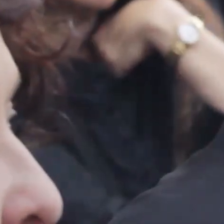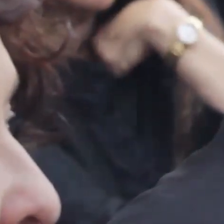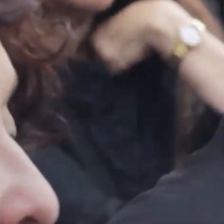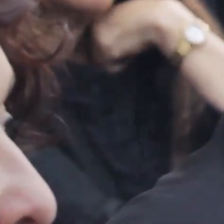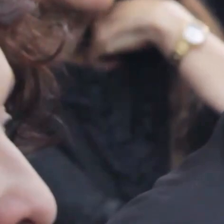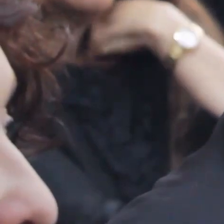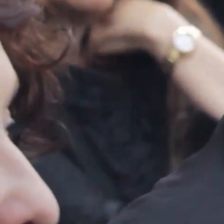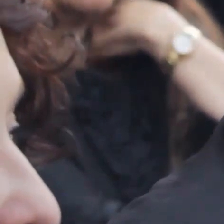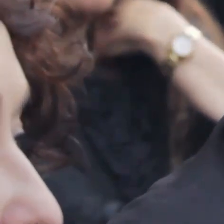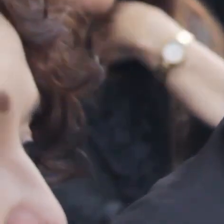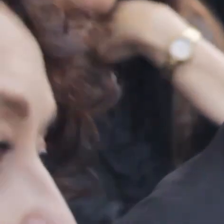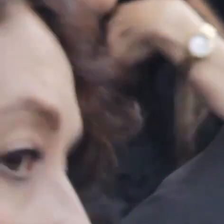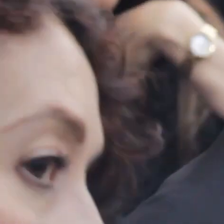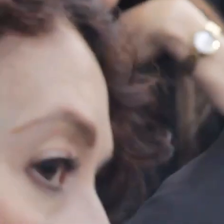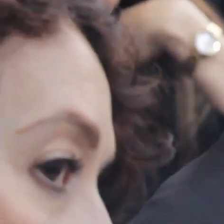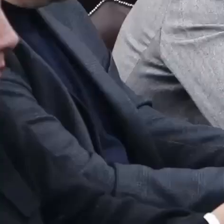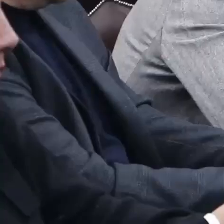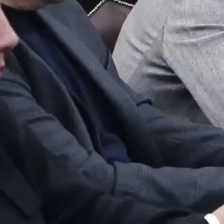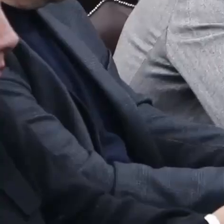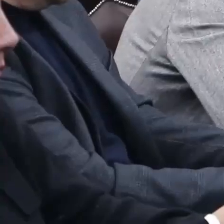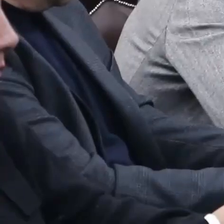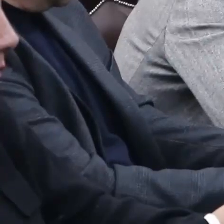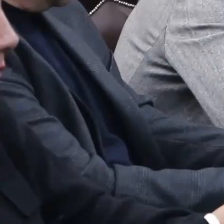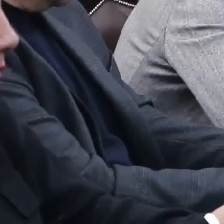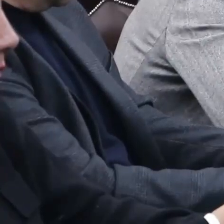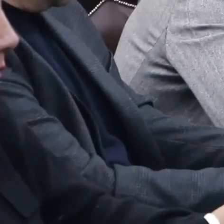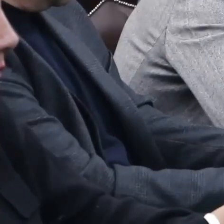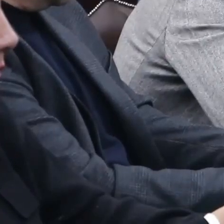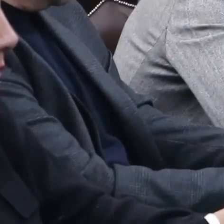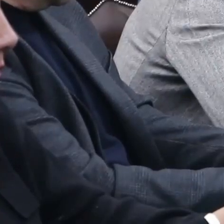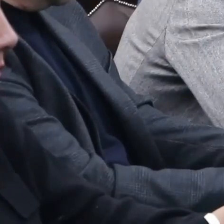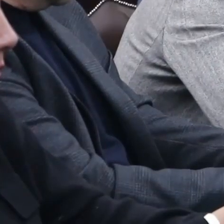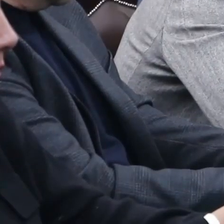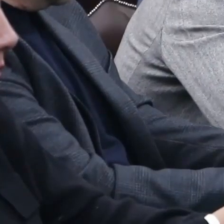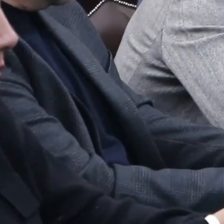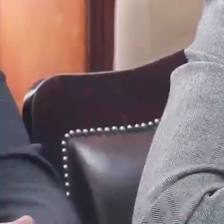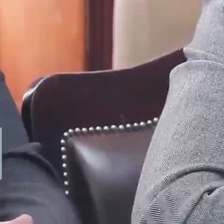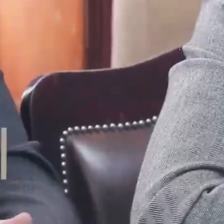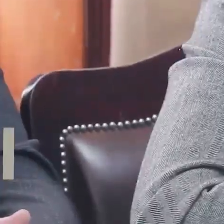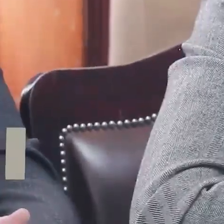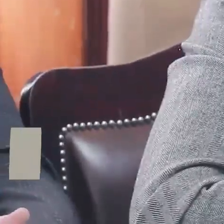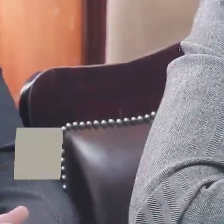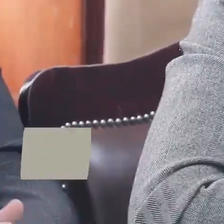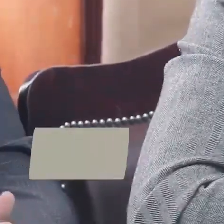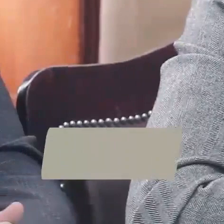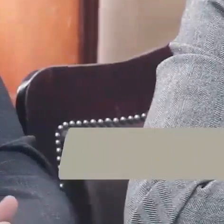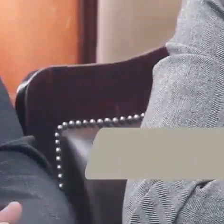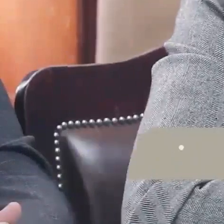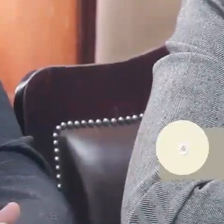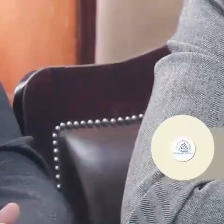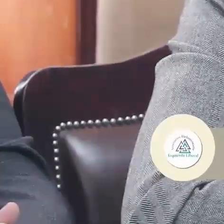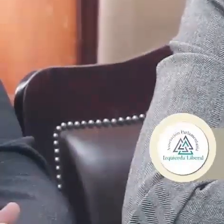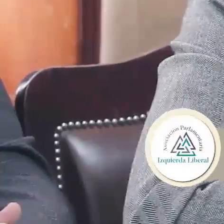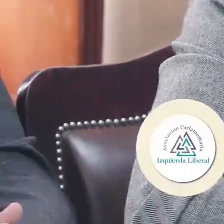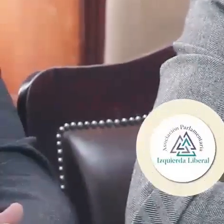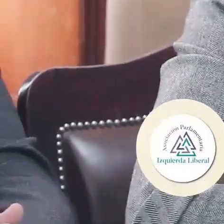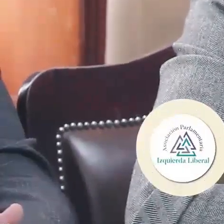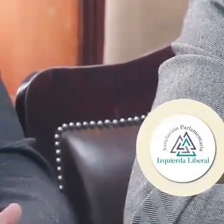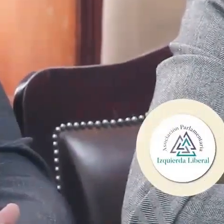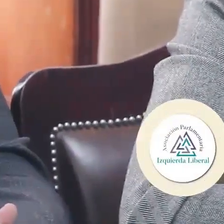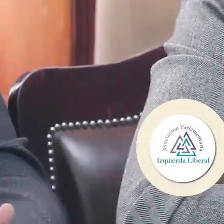partir de esta instalación se están iniciando los trabajos del Poder Judicial en todo el país